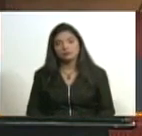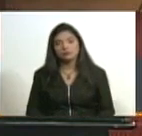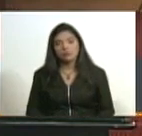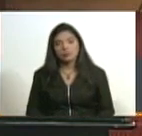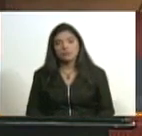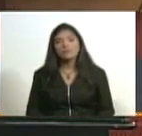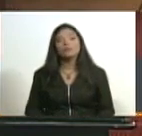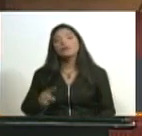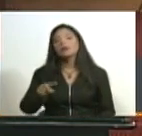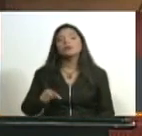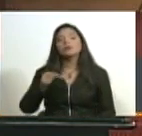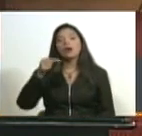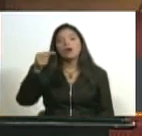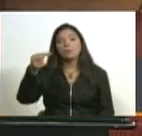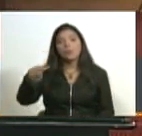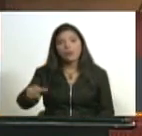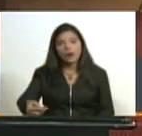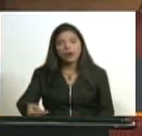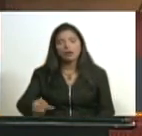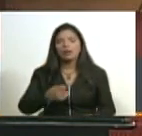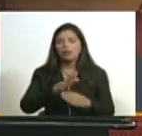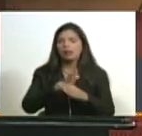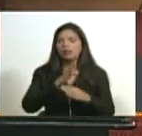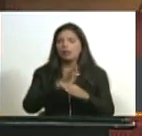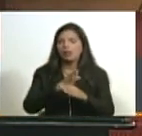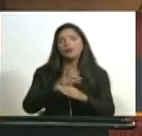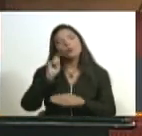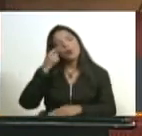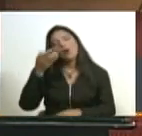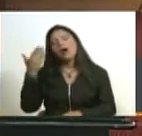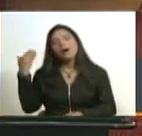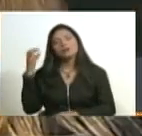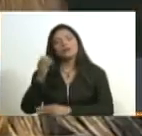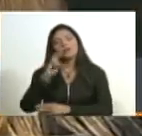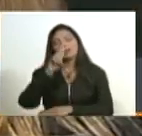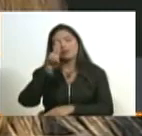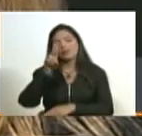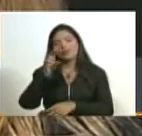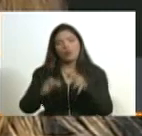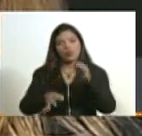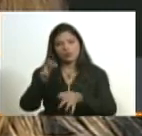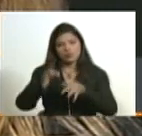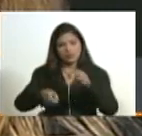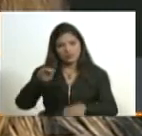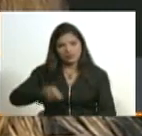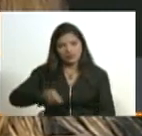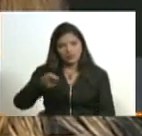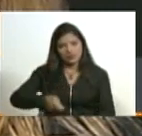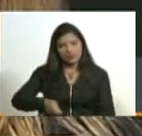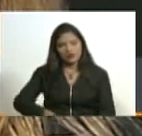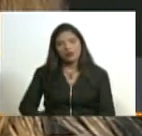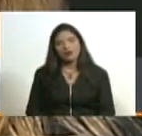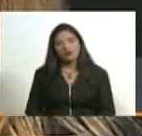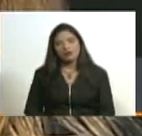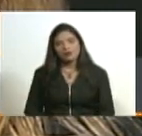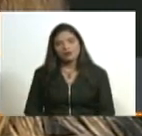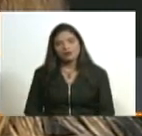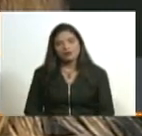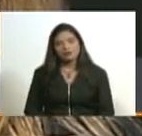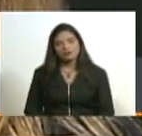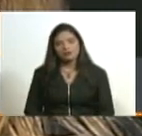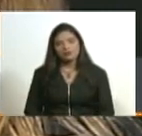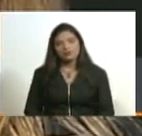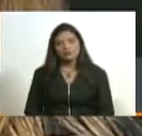después de saltar varios obstáculos en la Corte Suprema de Justicia de entonces. Y la Corte Suprema de Justicia de entonces,